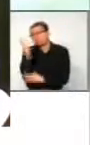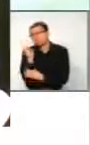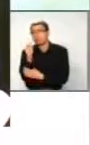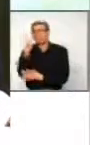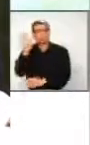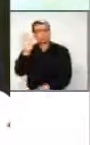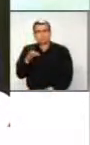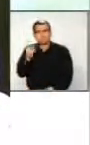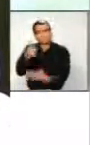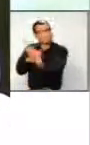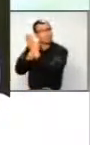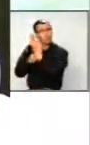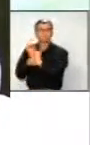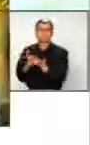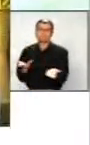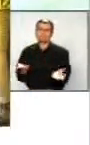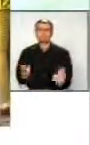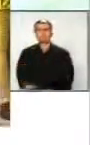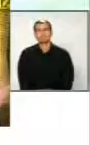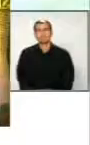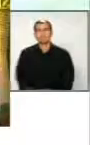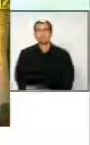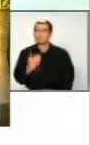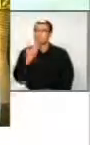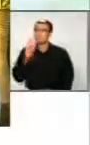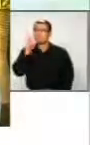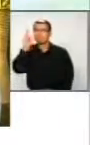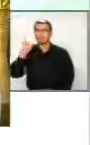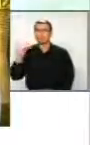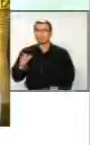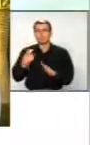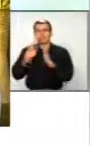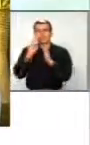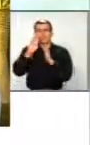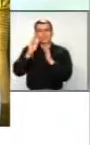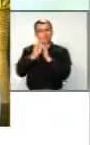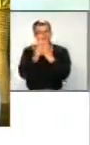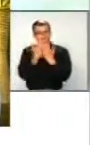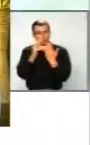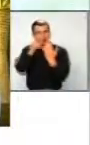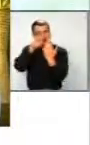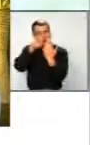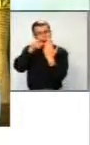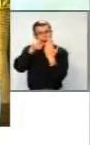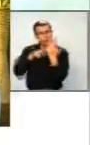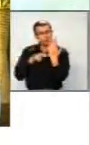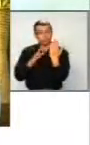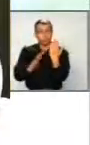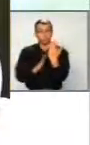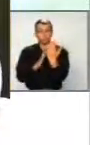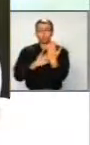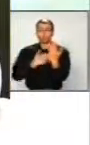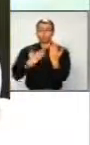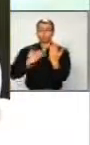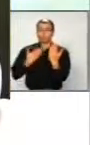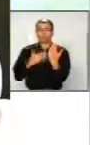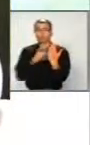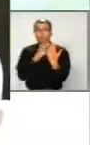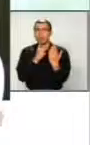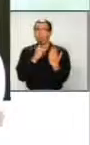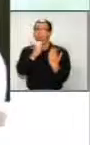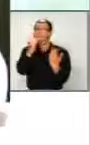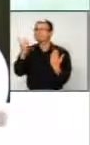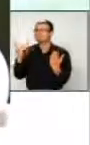emociones, porque para muchas personas leer un libro ya no es emocional. No, qué harto. Entonces, ¿qué